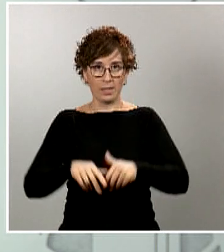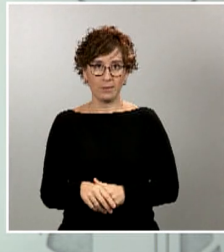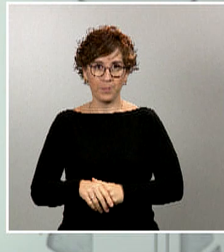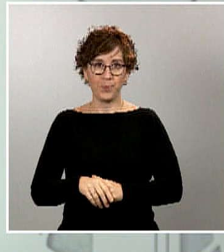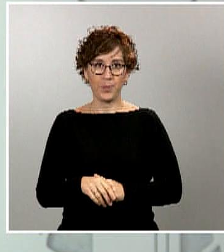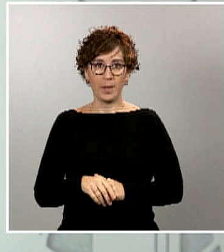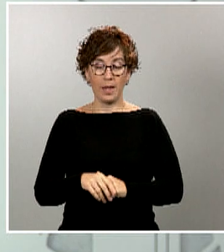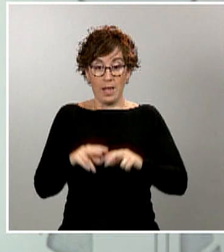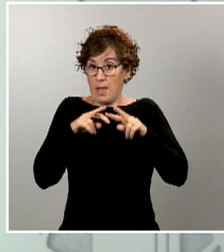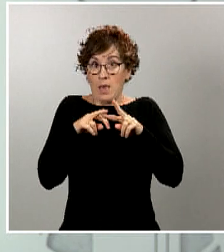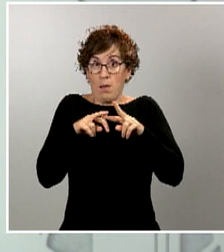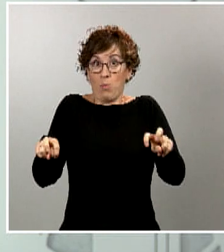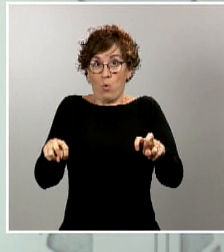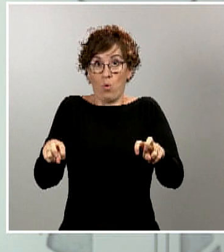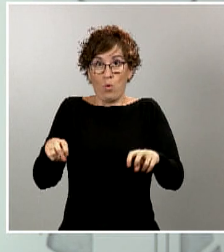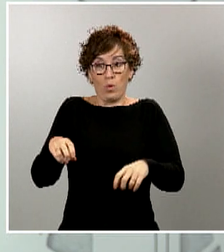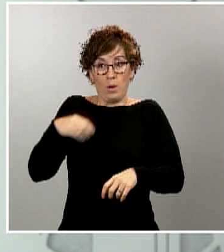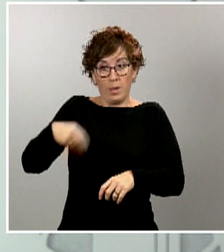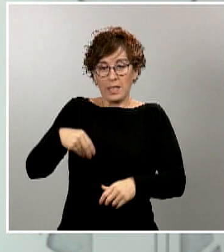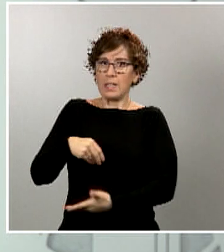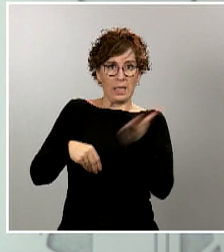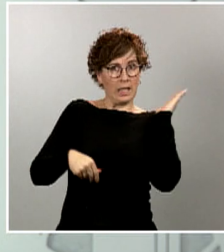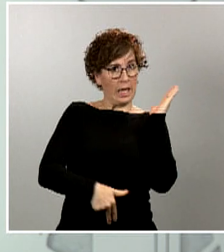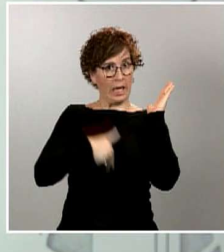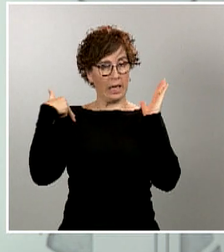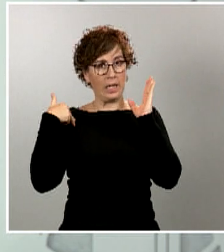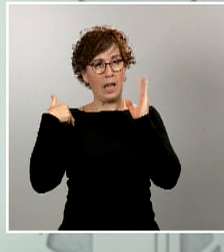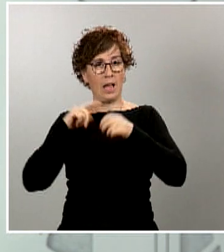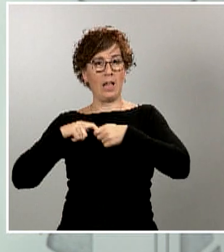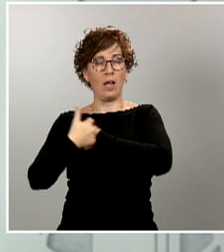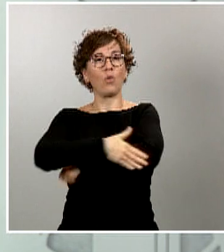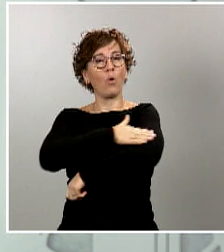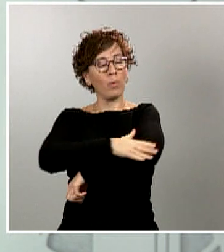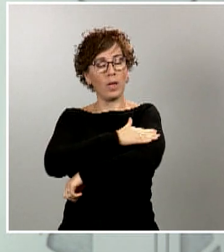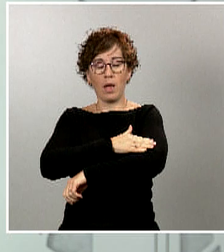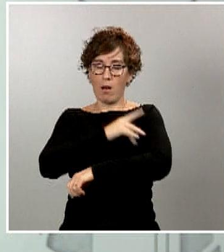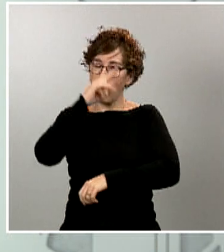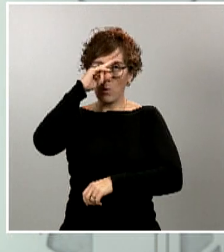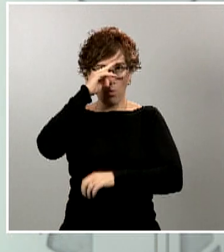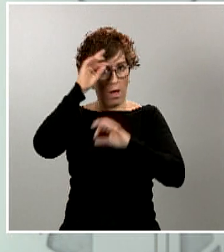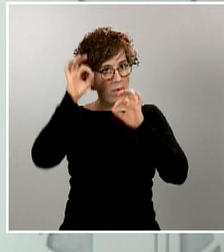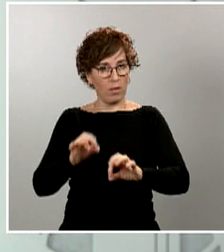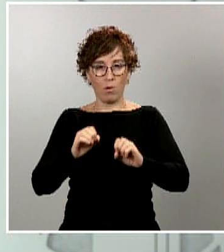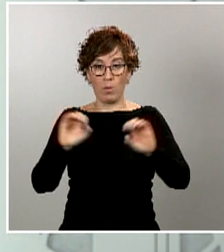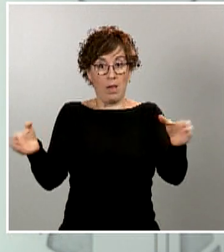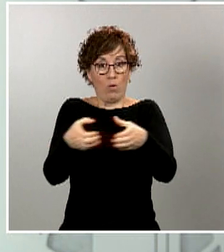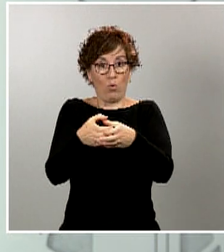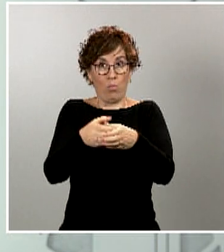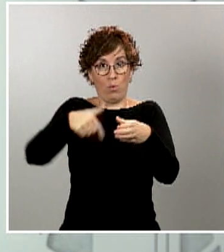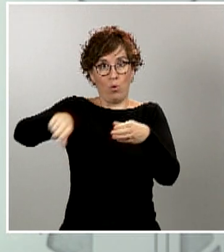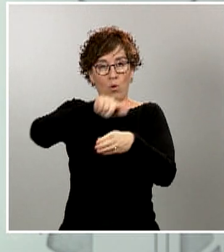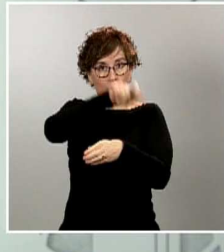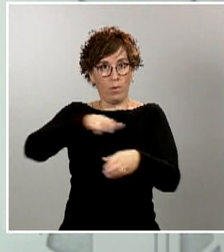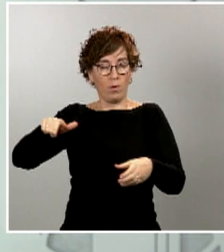del Gobierno y el conjunto del Gobierno mostró una preocupación clara por este grupo de población, que es un grupo de población frágil ante